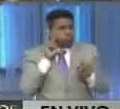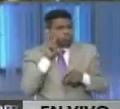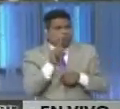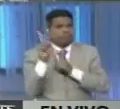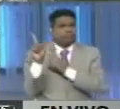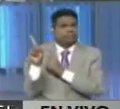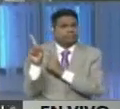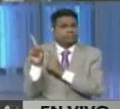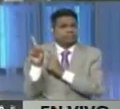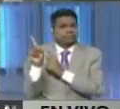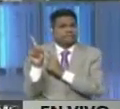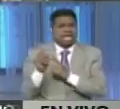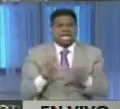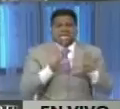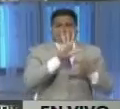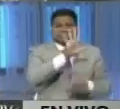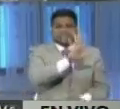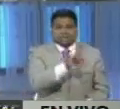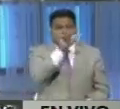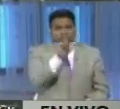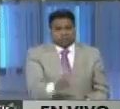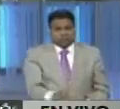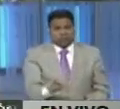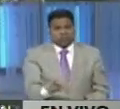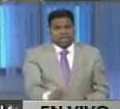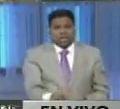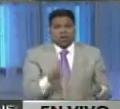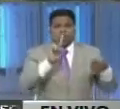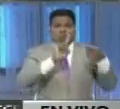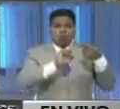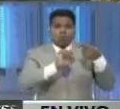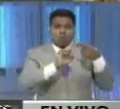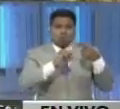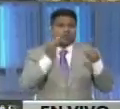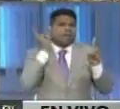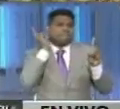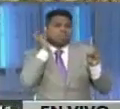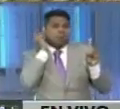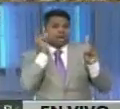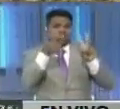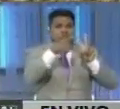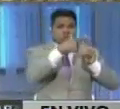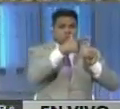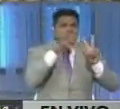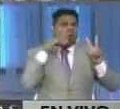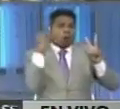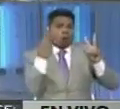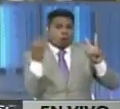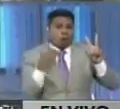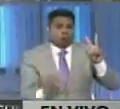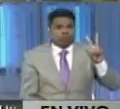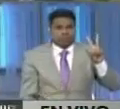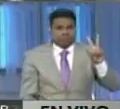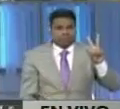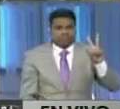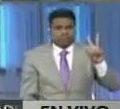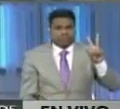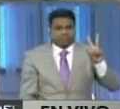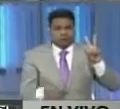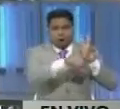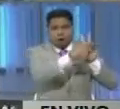detenidos por este caso entre ellos una una mujer y un adolescente eh donde Se presume Pues que forman parte de grupos